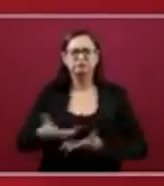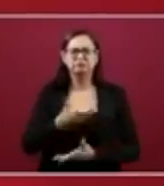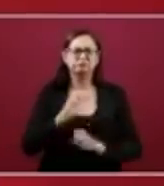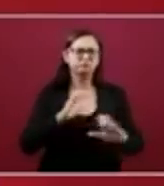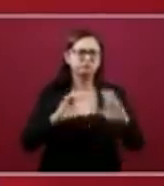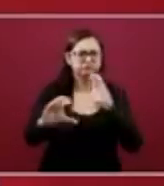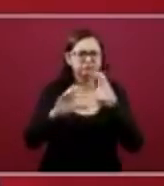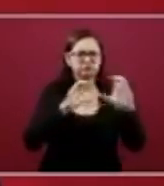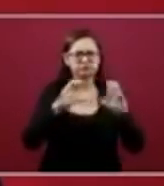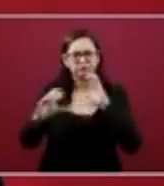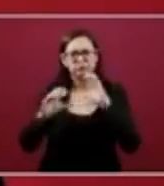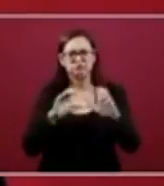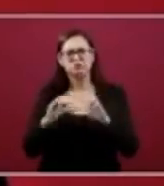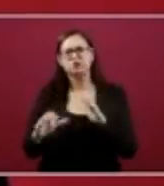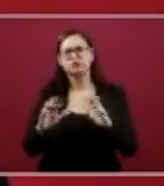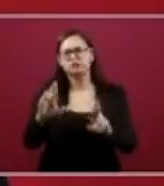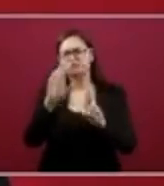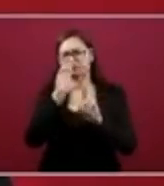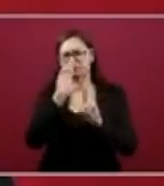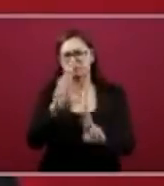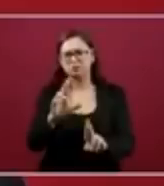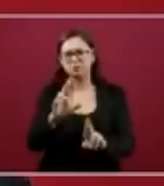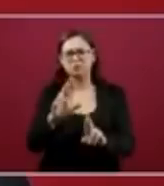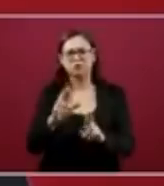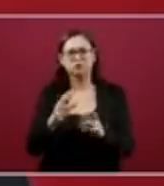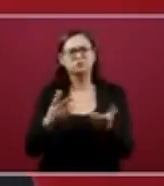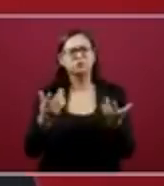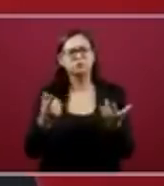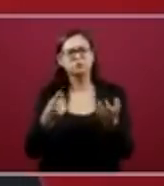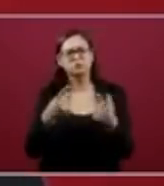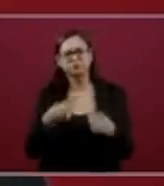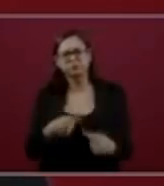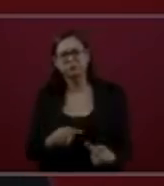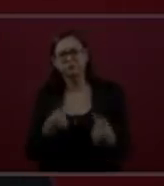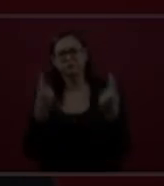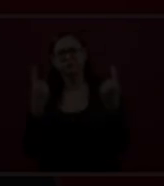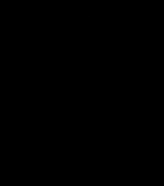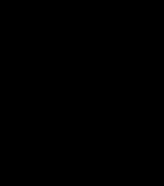de 500 invitados a Palacio Nacional. Con información de Verónica Torres Lizama, Notimex.